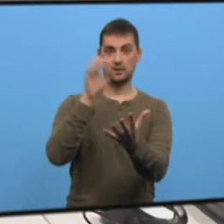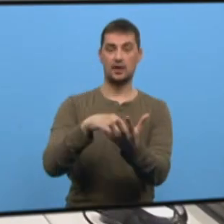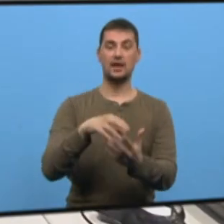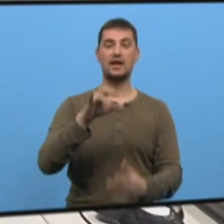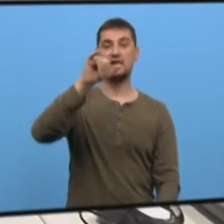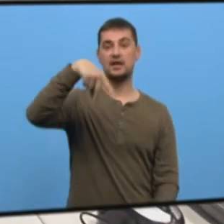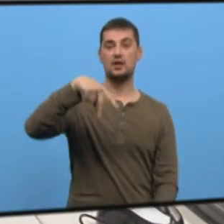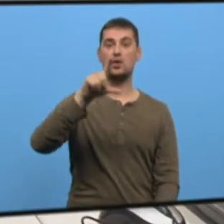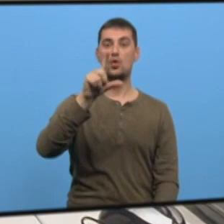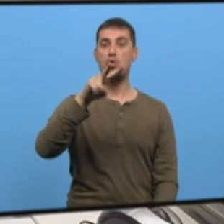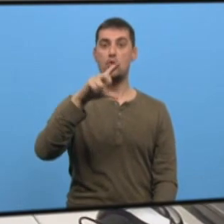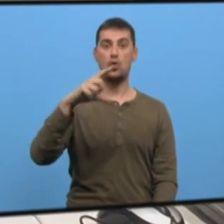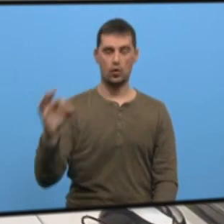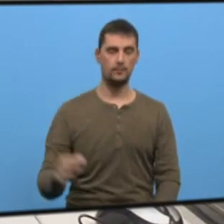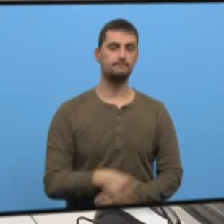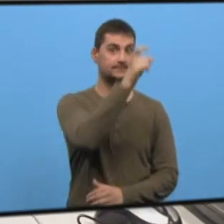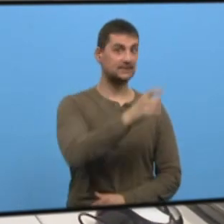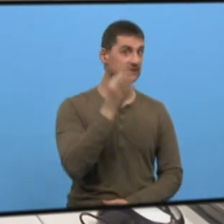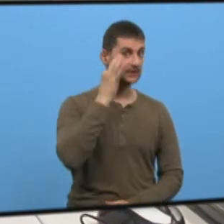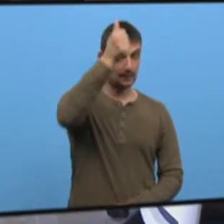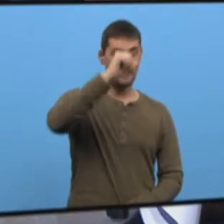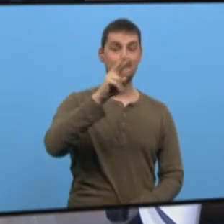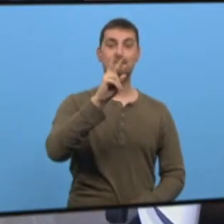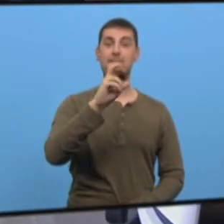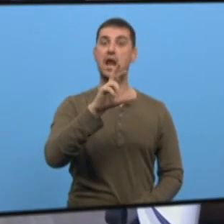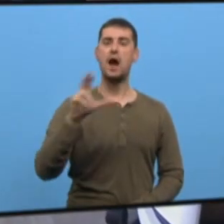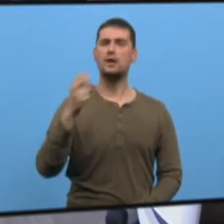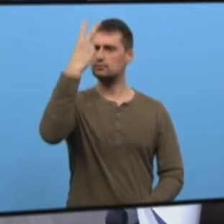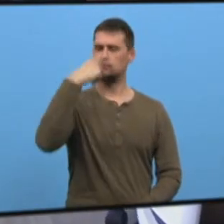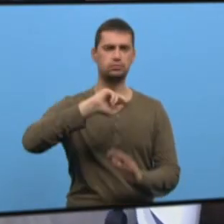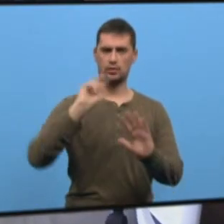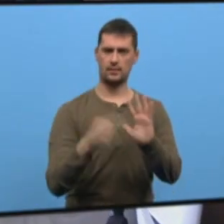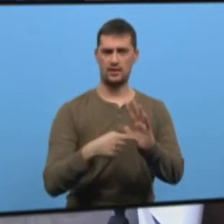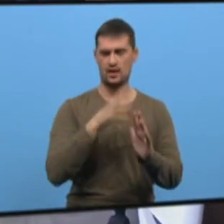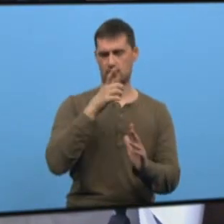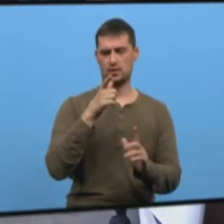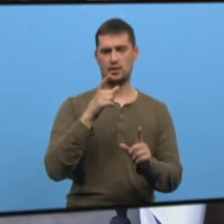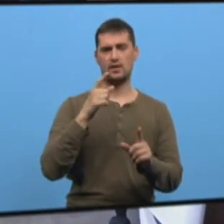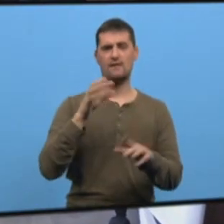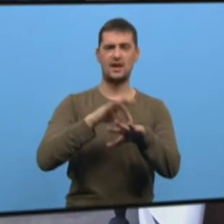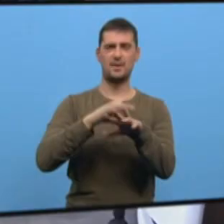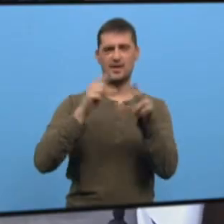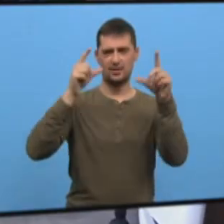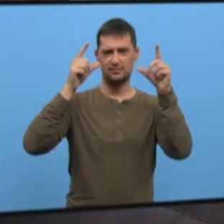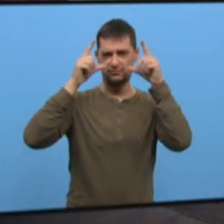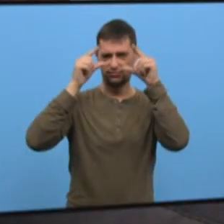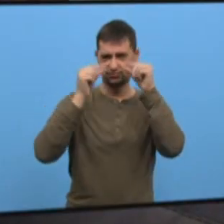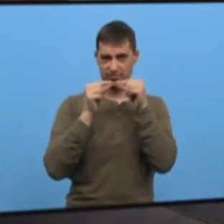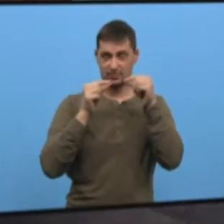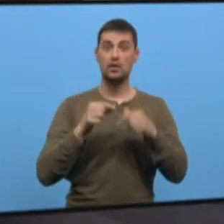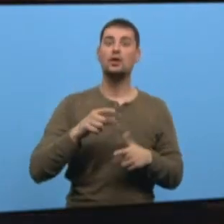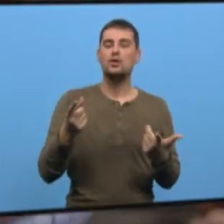Lugo Pilar yañez sofre una cegueira total provocada por una enfermidade degenerativa que volver a